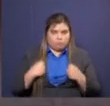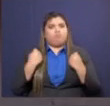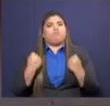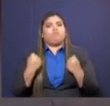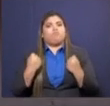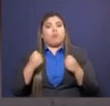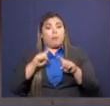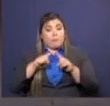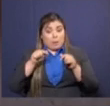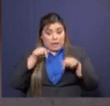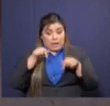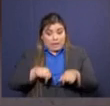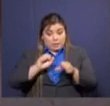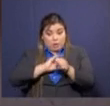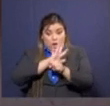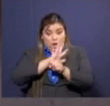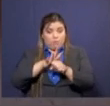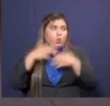es la más difícil.